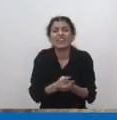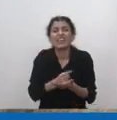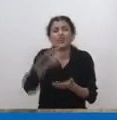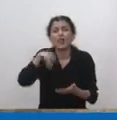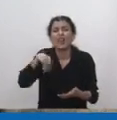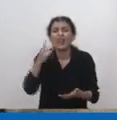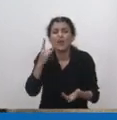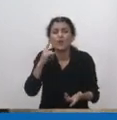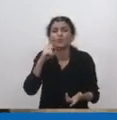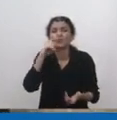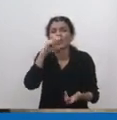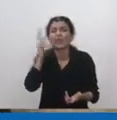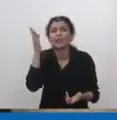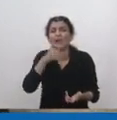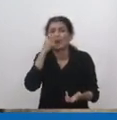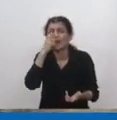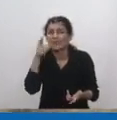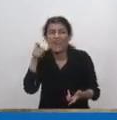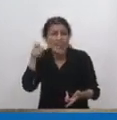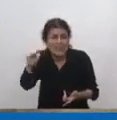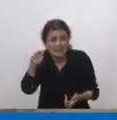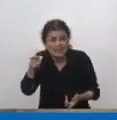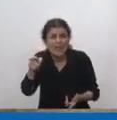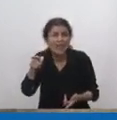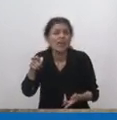a dudas, es la mayor